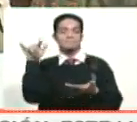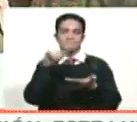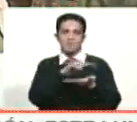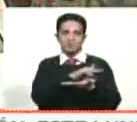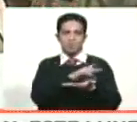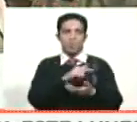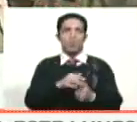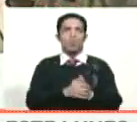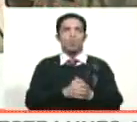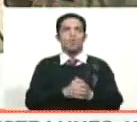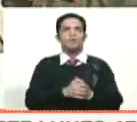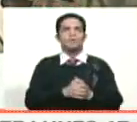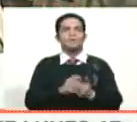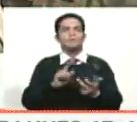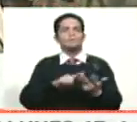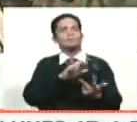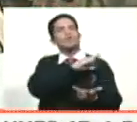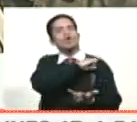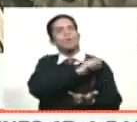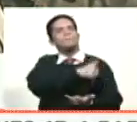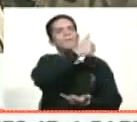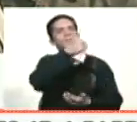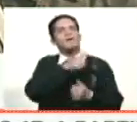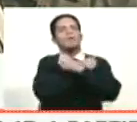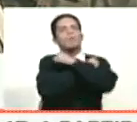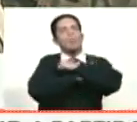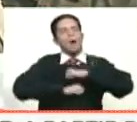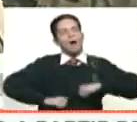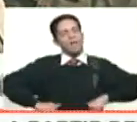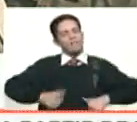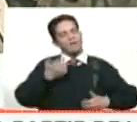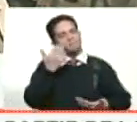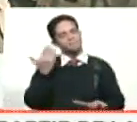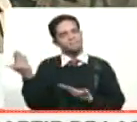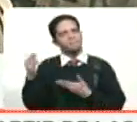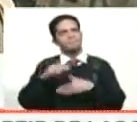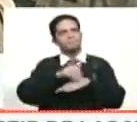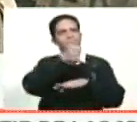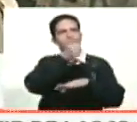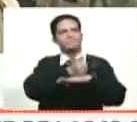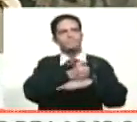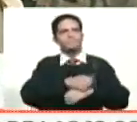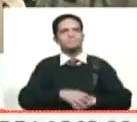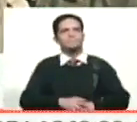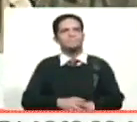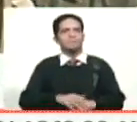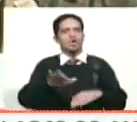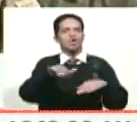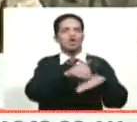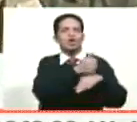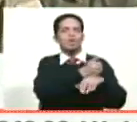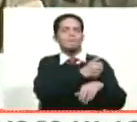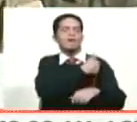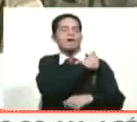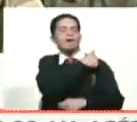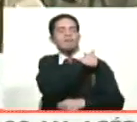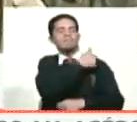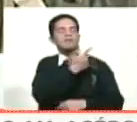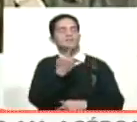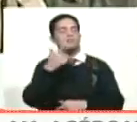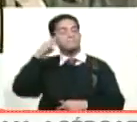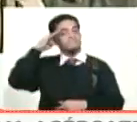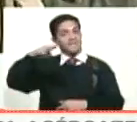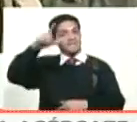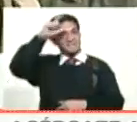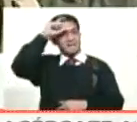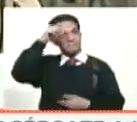Pedro Juliap, comandante de la Guardia Nacional Bolivariana, mayor general López Vargas, comandante de la Milicia Nacional